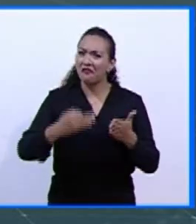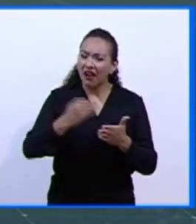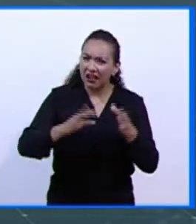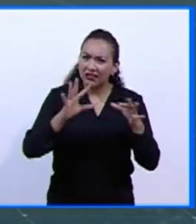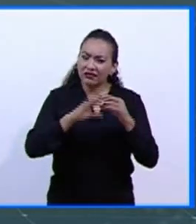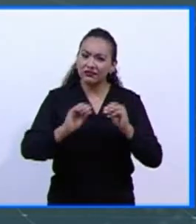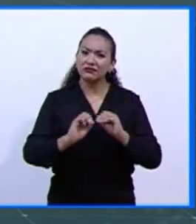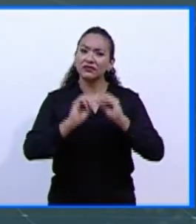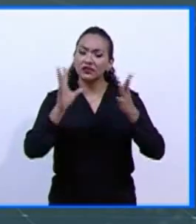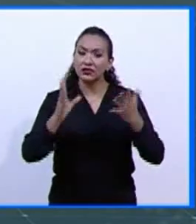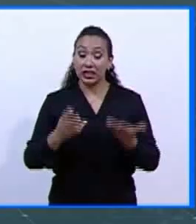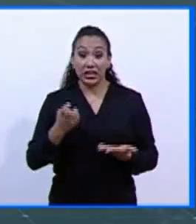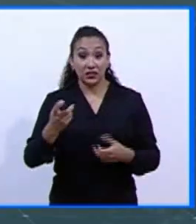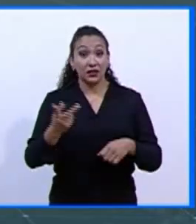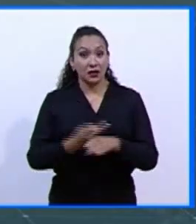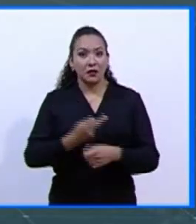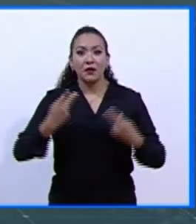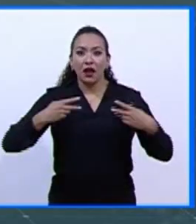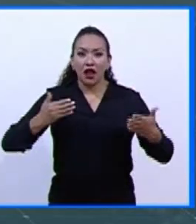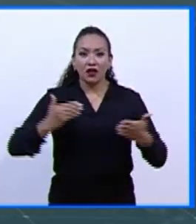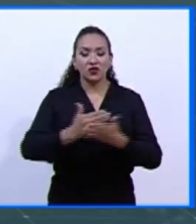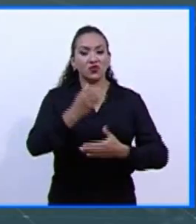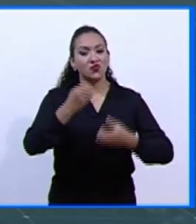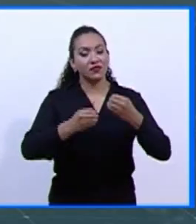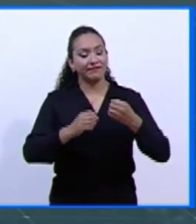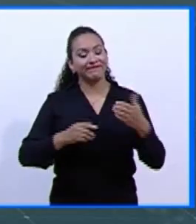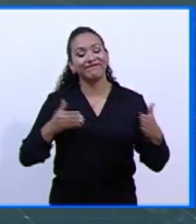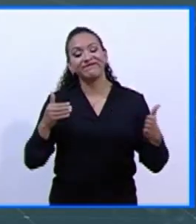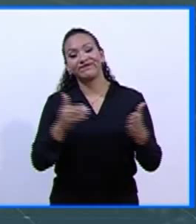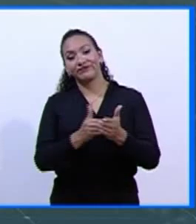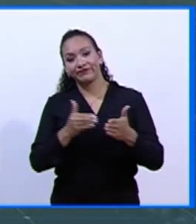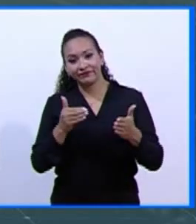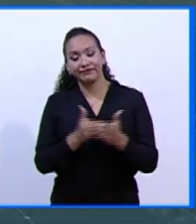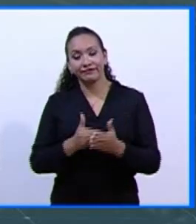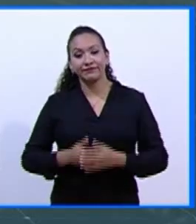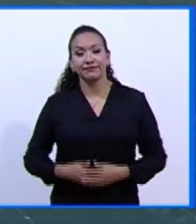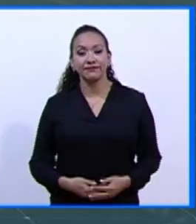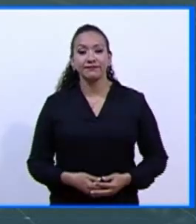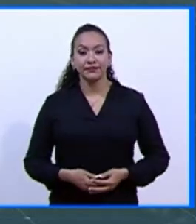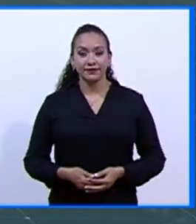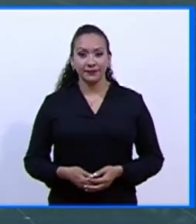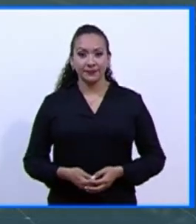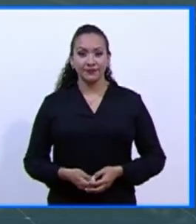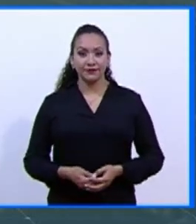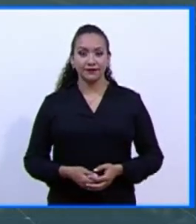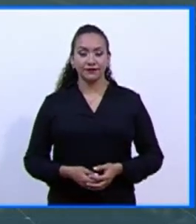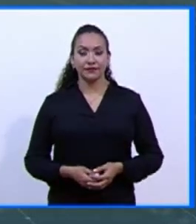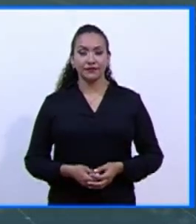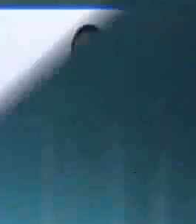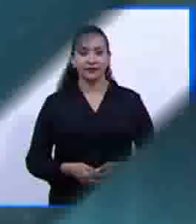denegación de justicia para los ciudadanos, advierte el ex canciller Bernardo Sepúlveda.